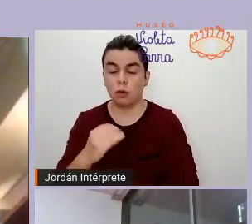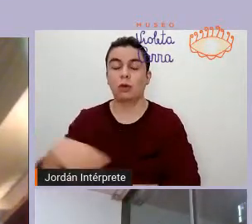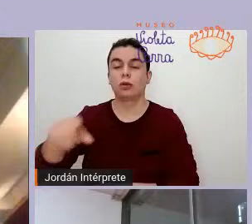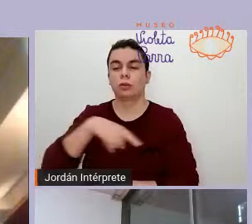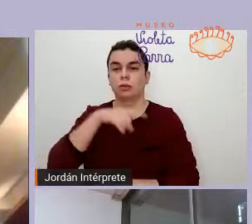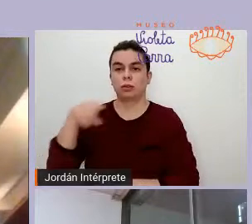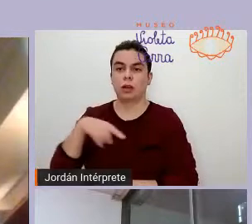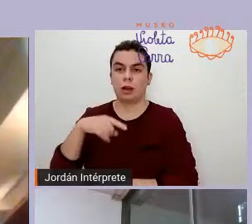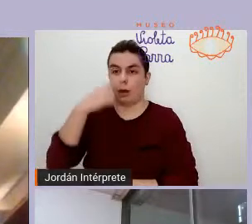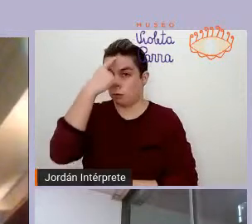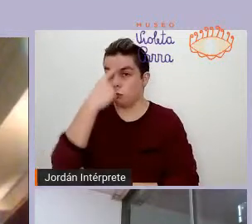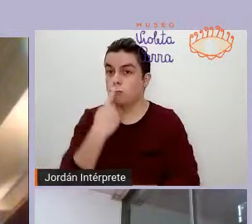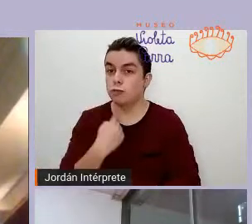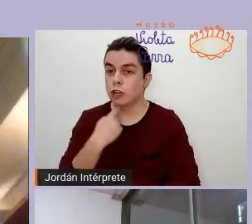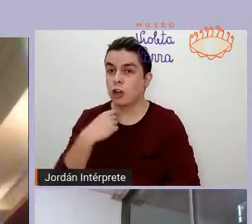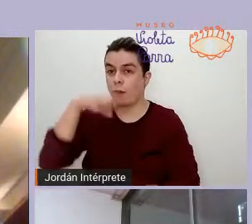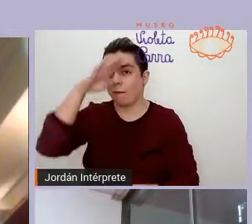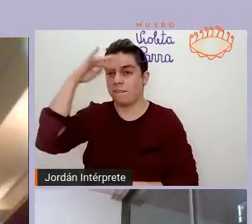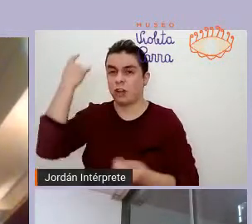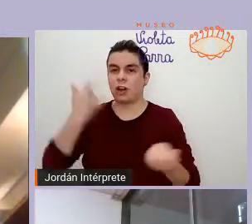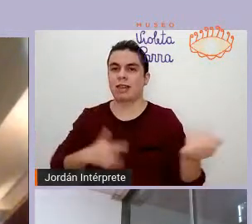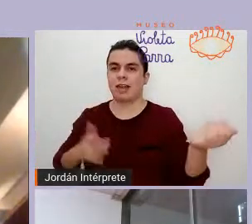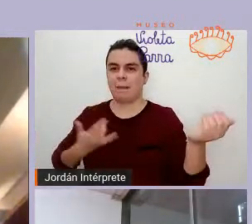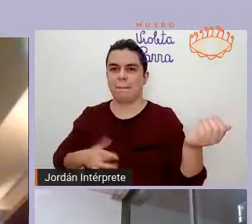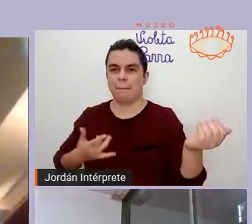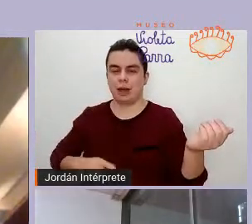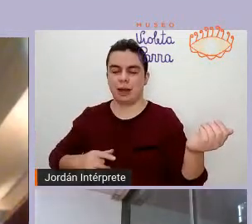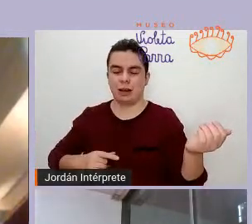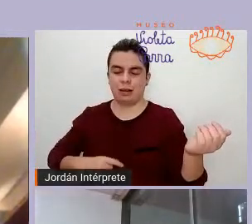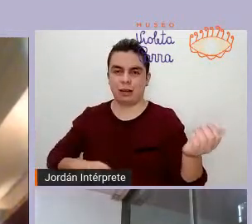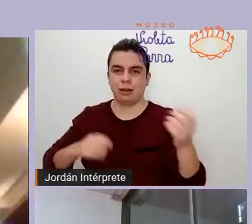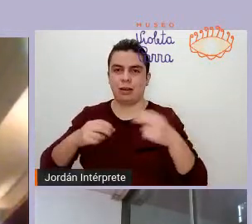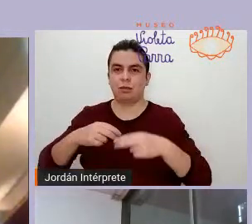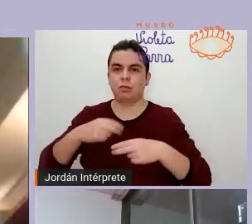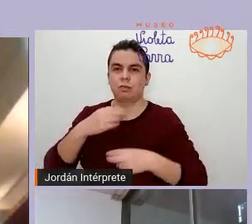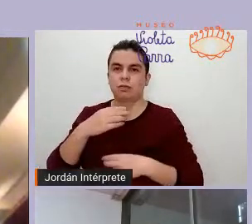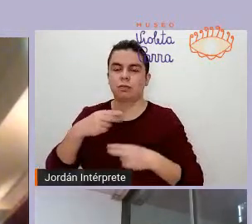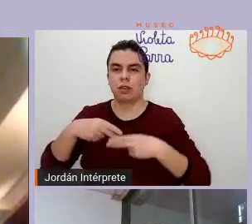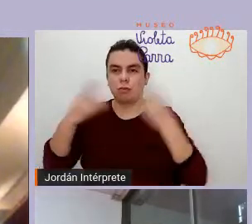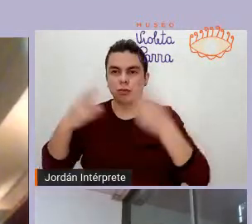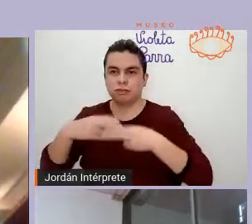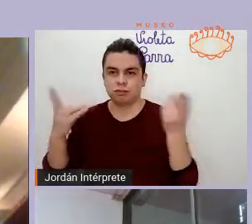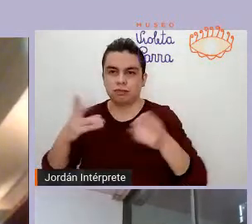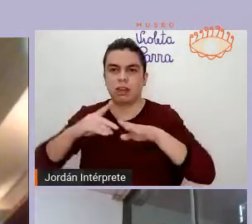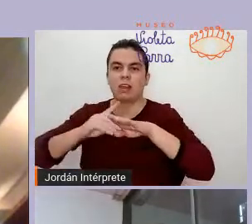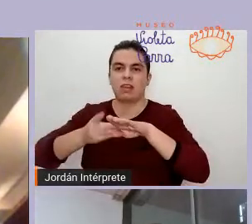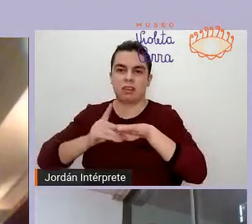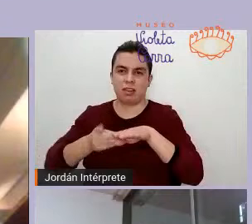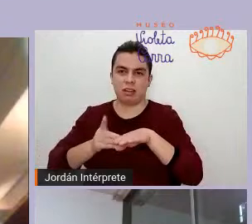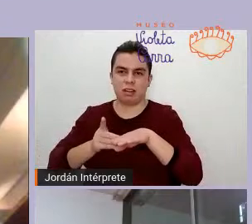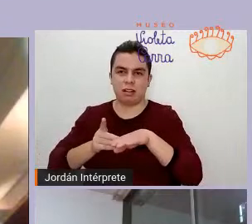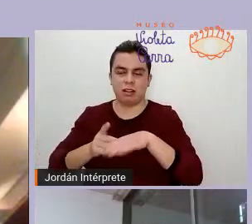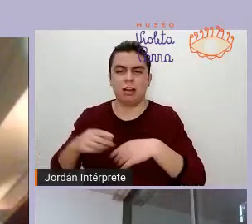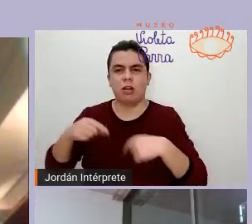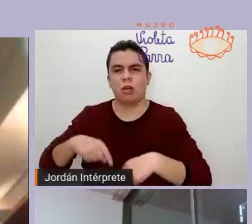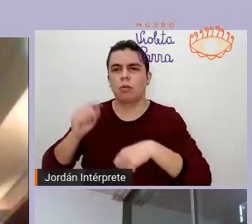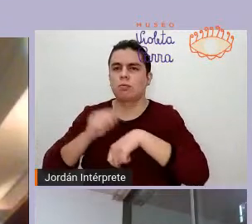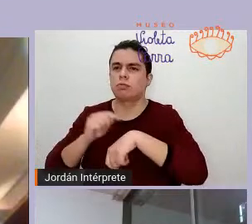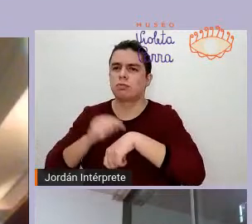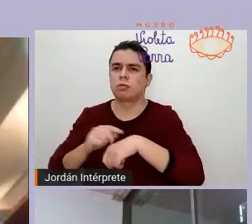Violeta Parra, desde nuestras transmisiones virtuales. Hoy día un momento muy especial porque hemos